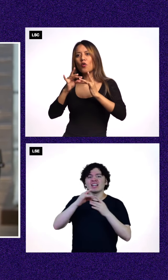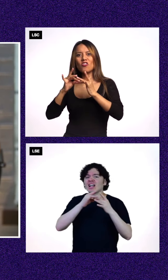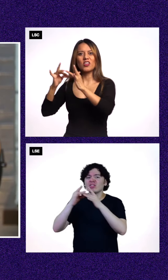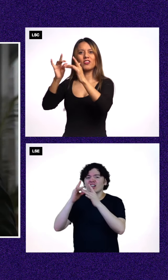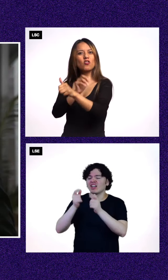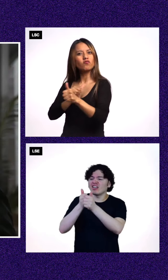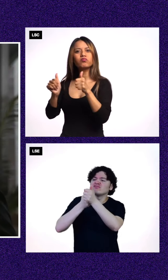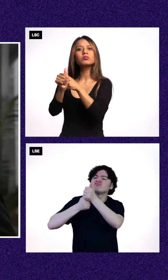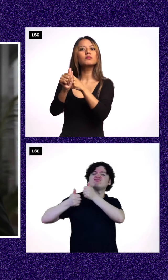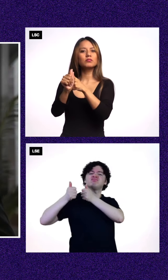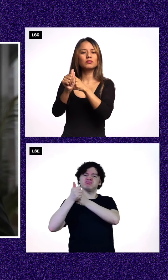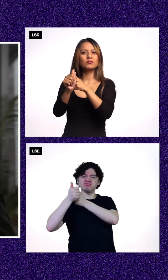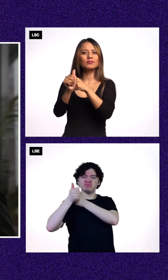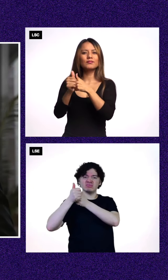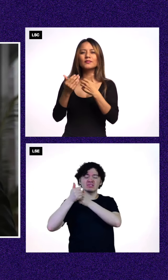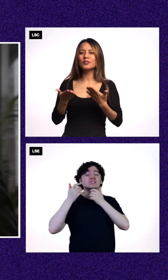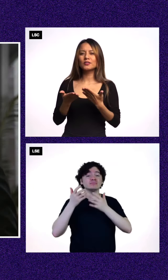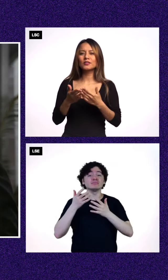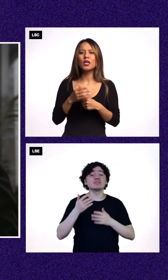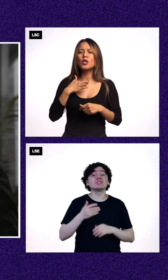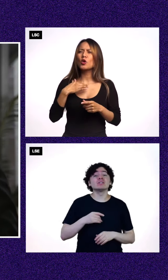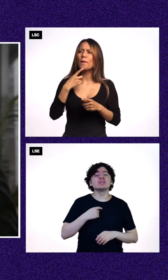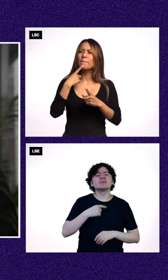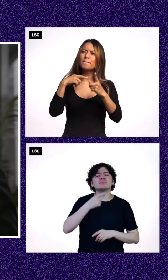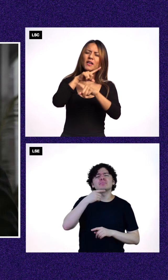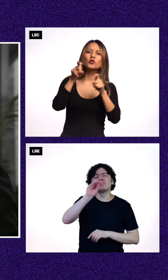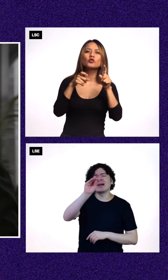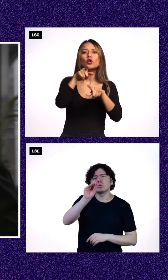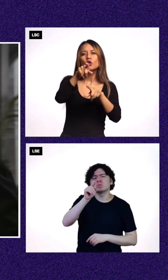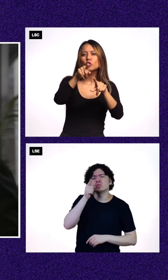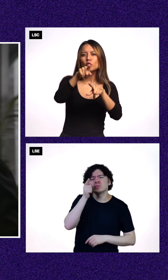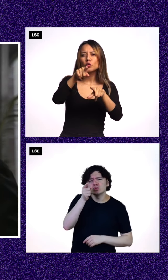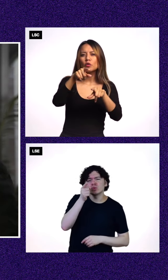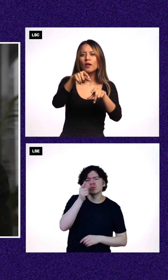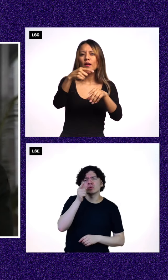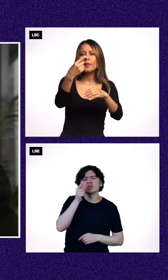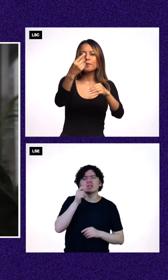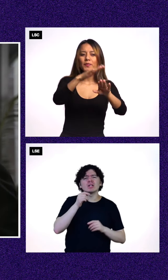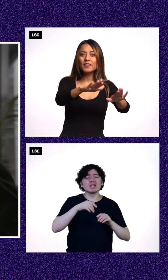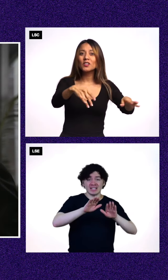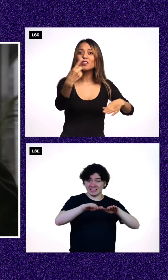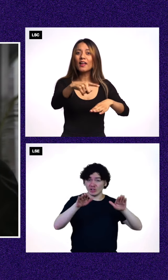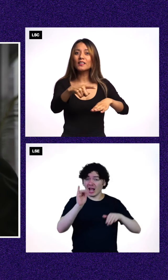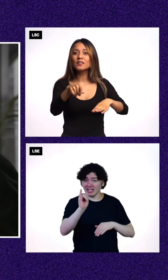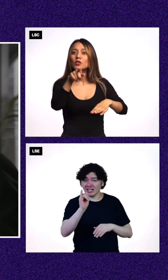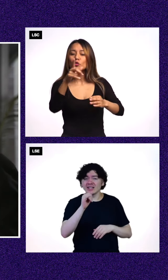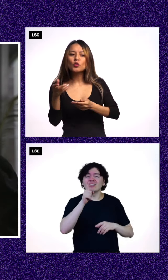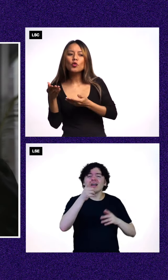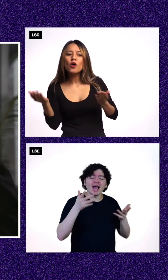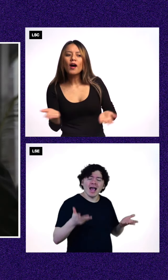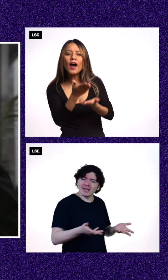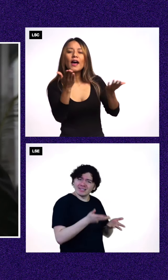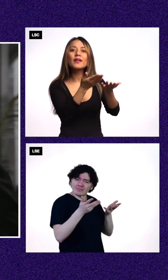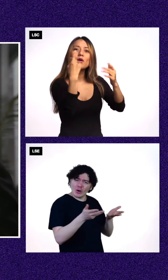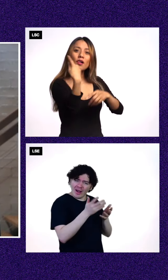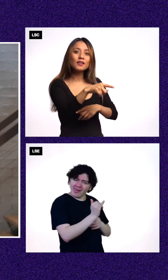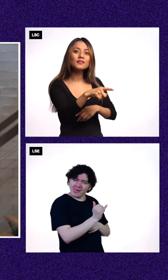Y me pregunto si los niños que están a tu alrededor están recibiendo todo el ánimo que